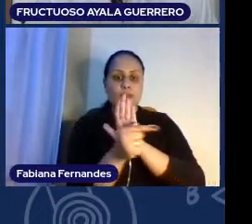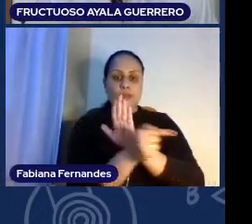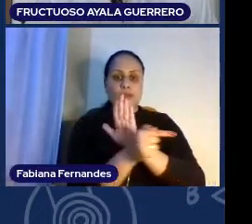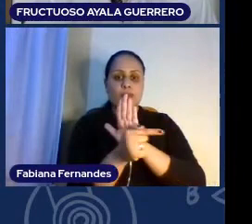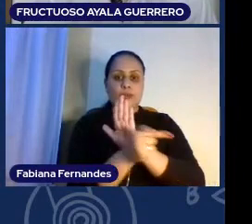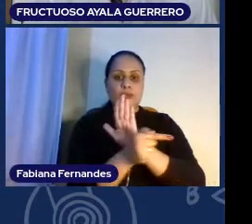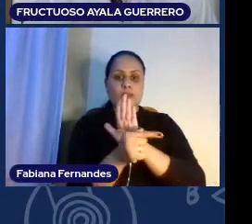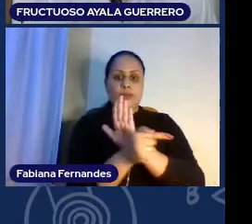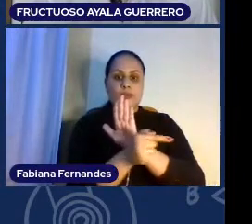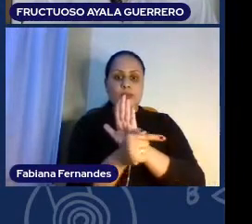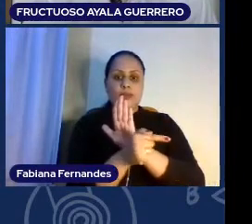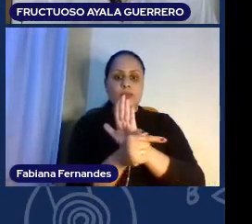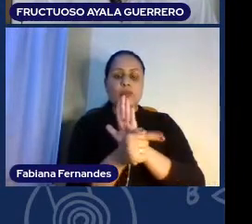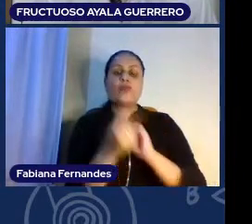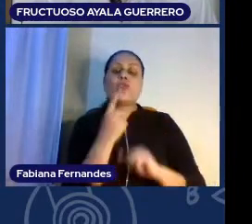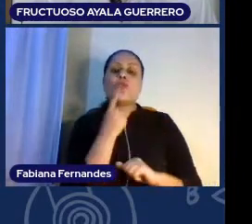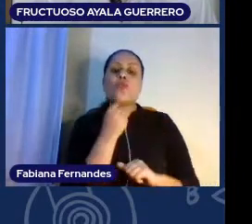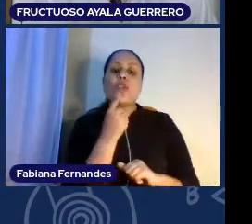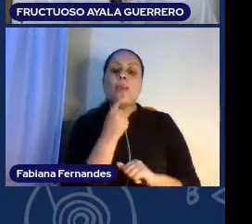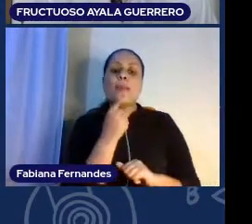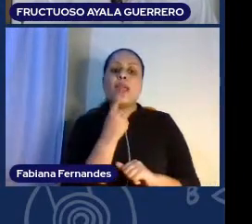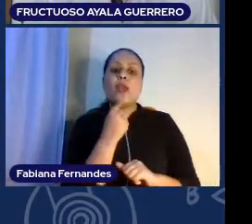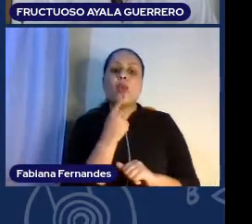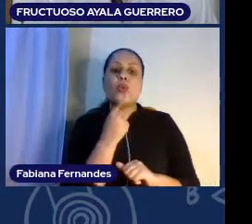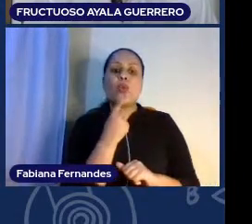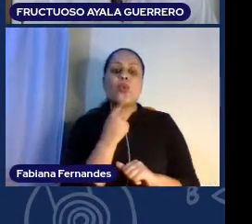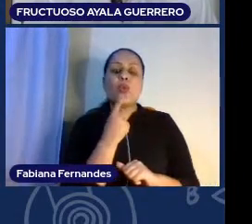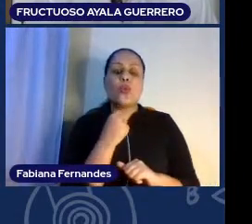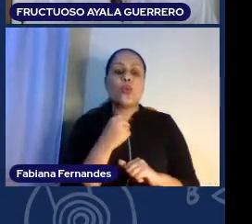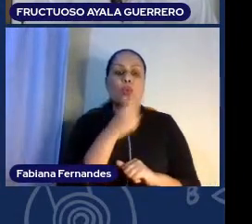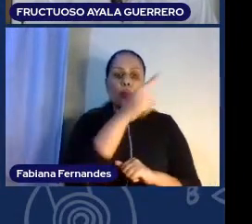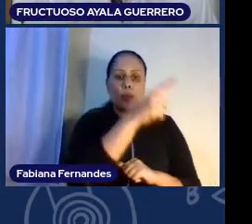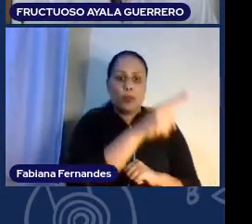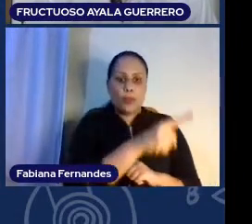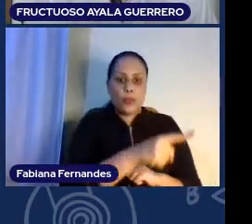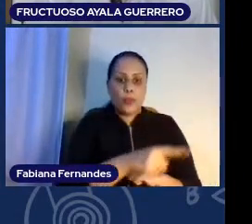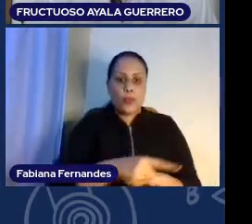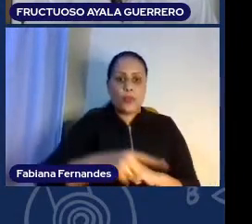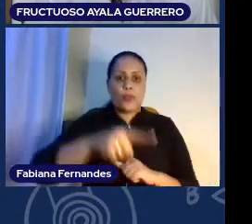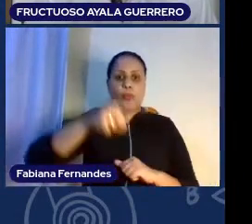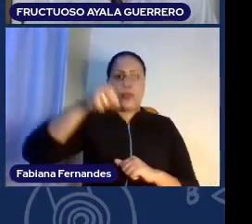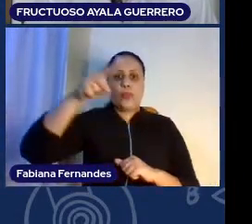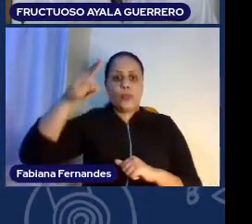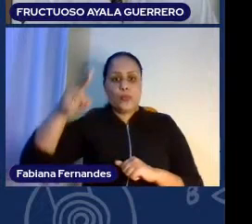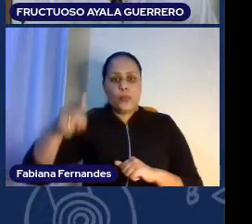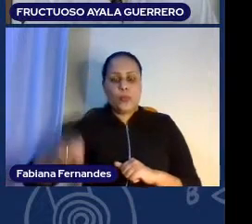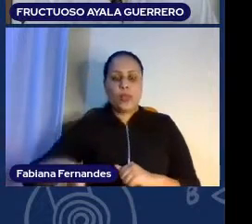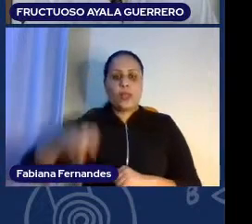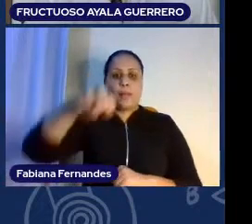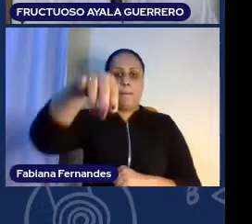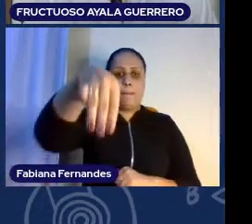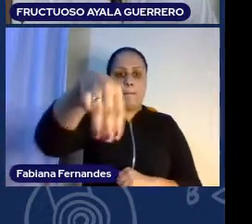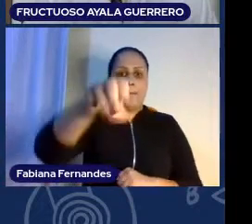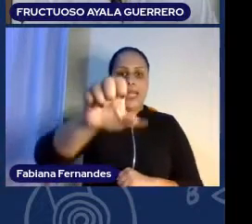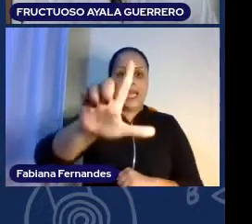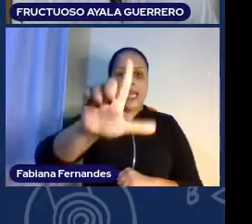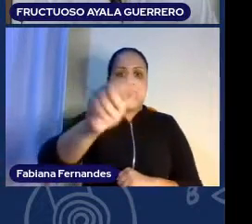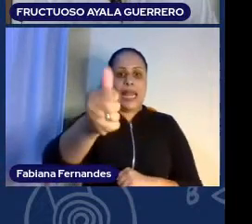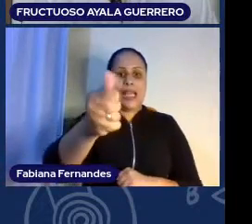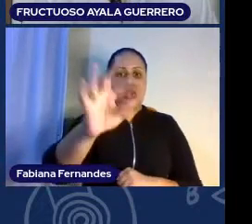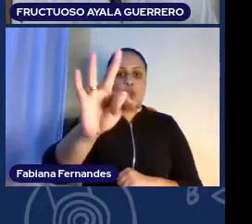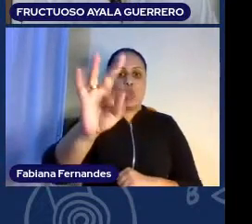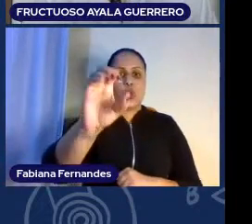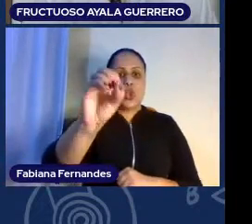la distribución de la melatonina, que en el día su liberación es mínima y ya